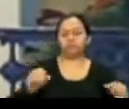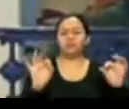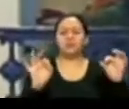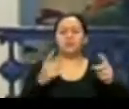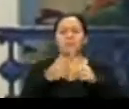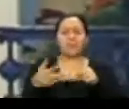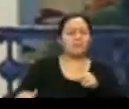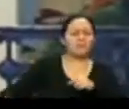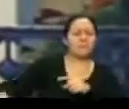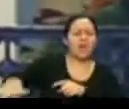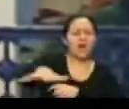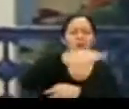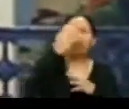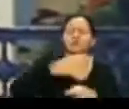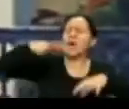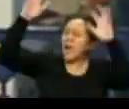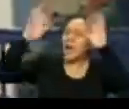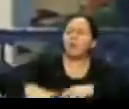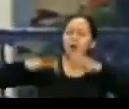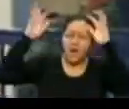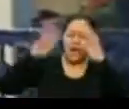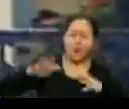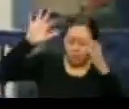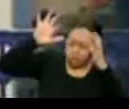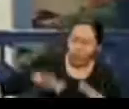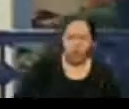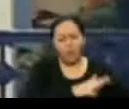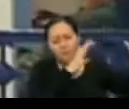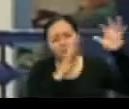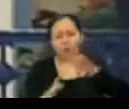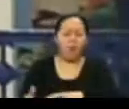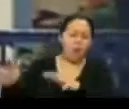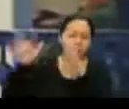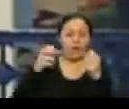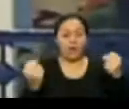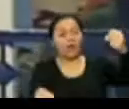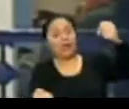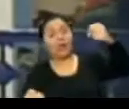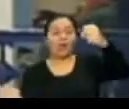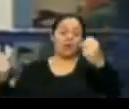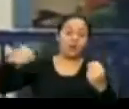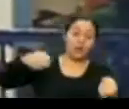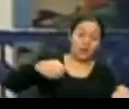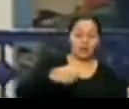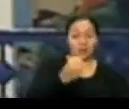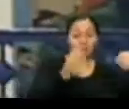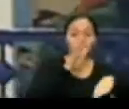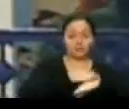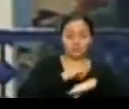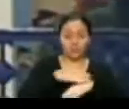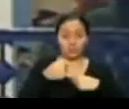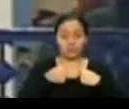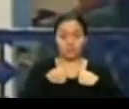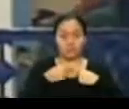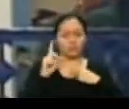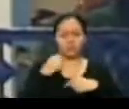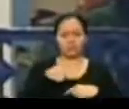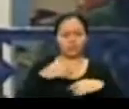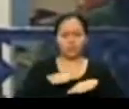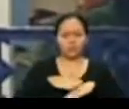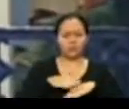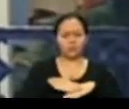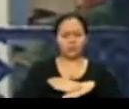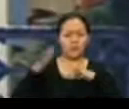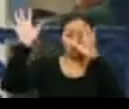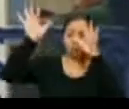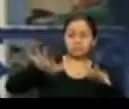una tormenta y la culpa es del capitán del barco. Insultan nuestra inteligencia. Sus